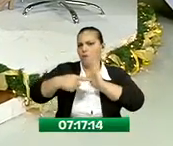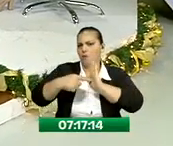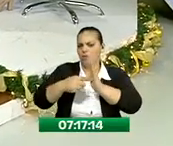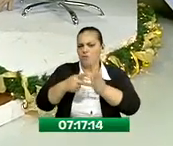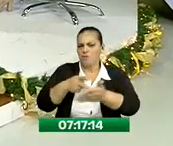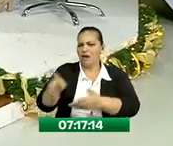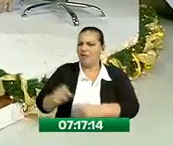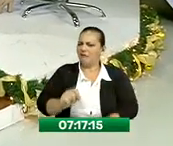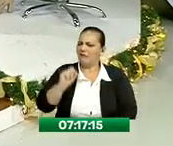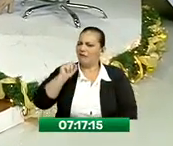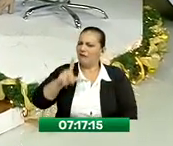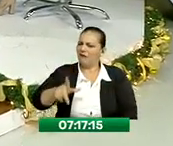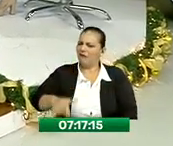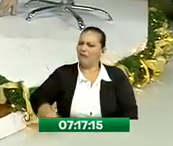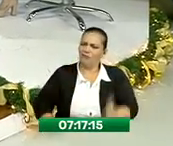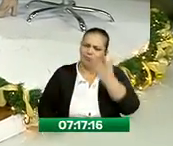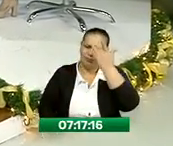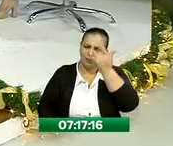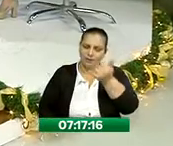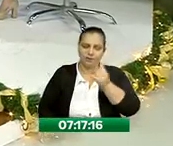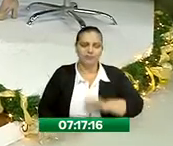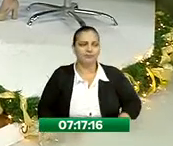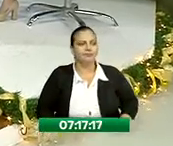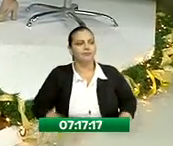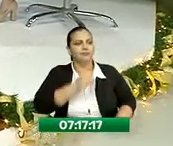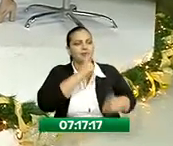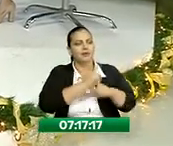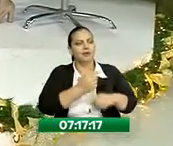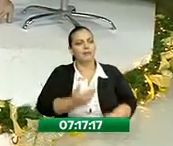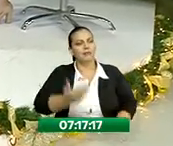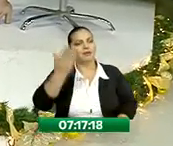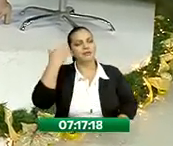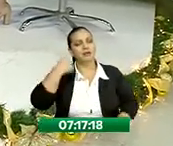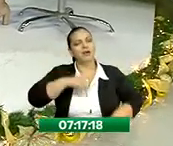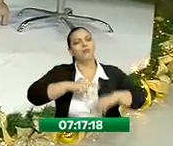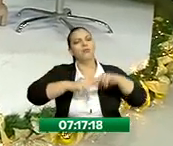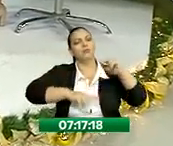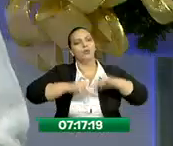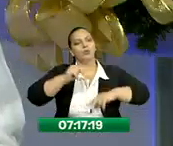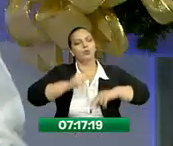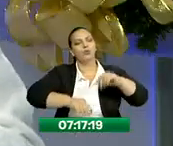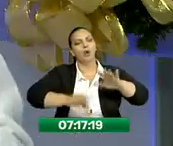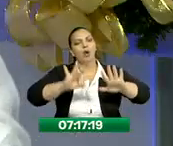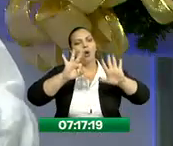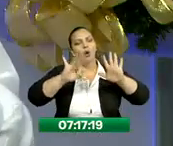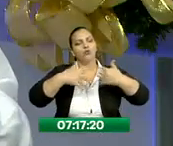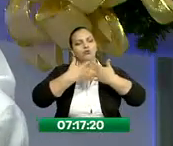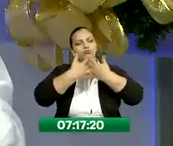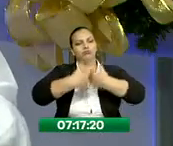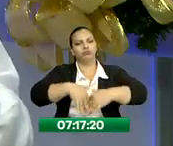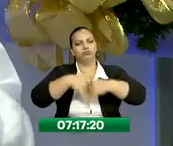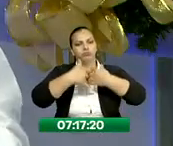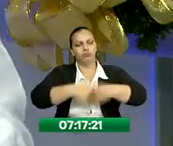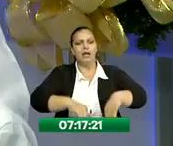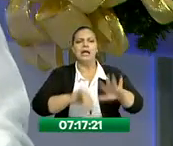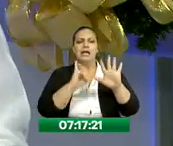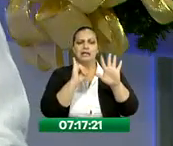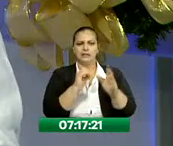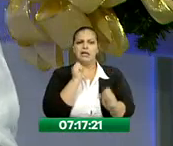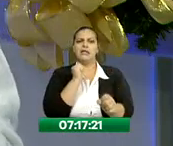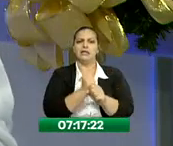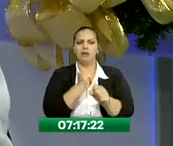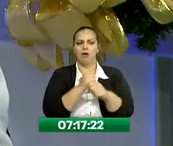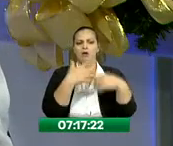se construyeron 8 centrales, de las cuales 6 están en funcionamiento, no a su máxima capacidad